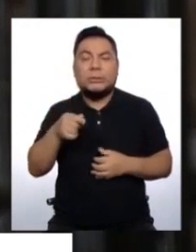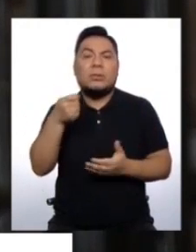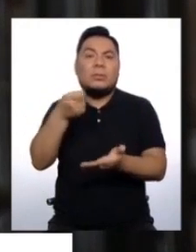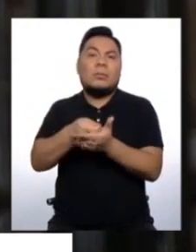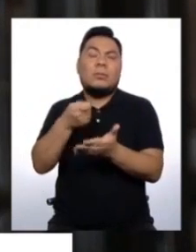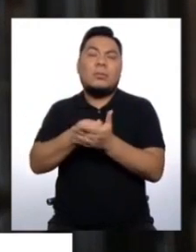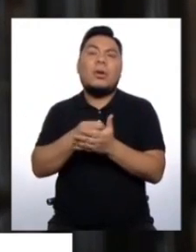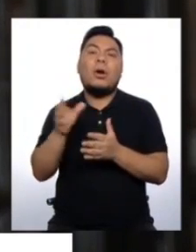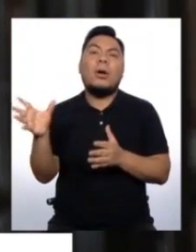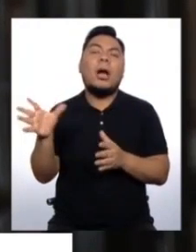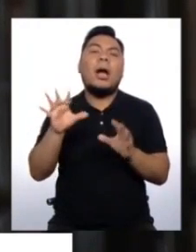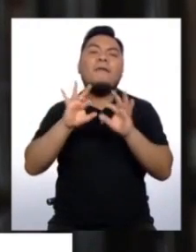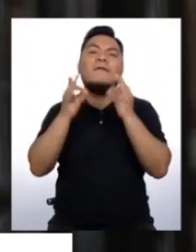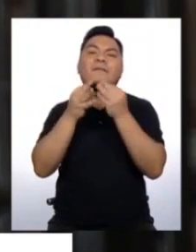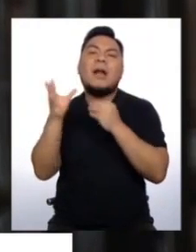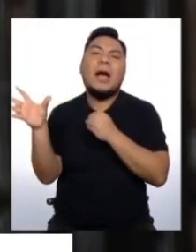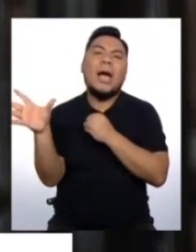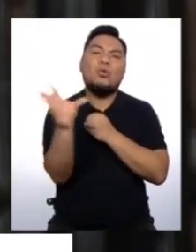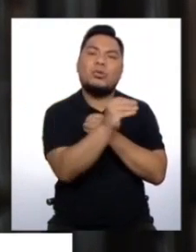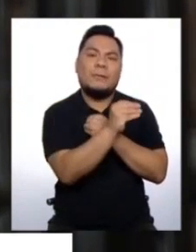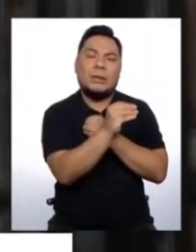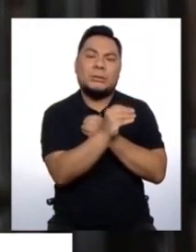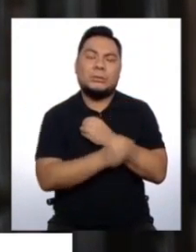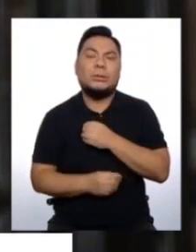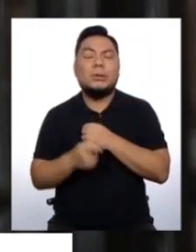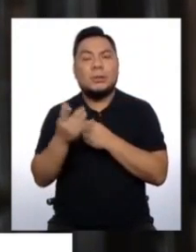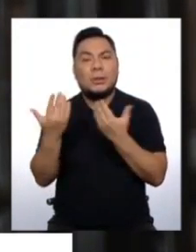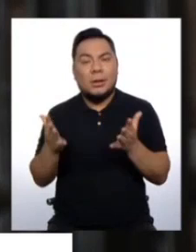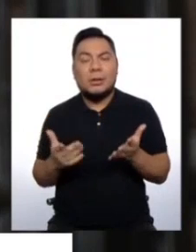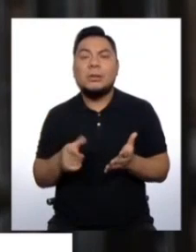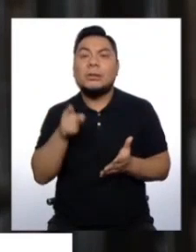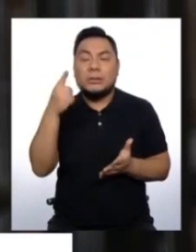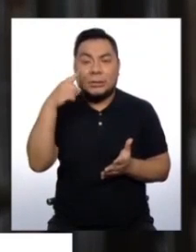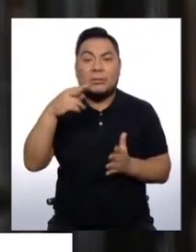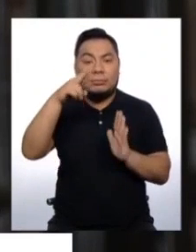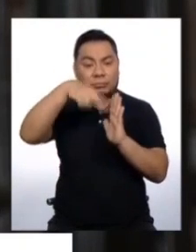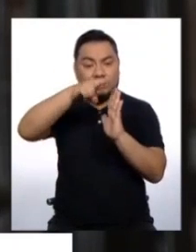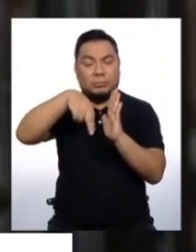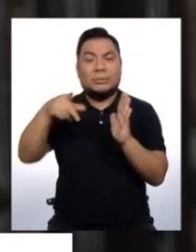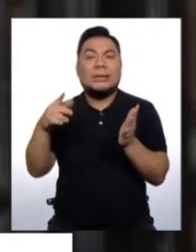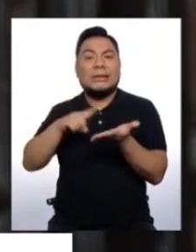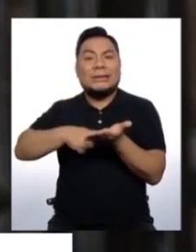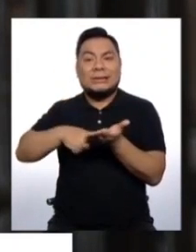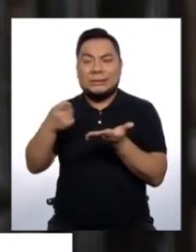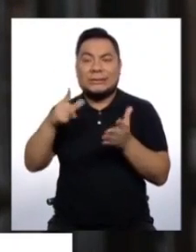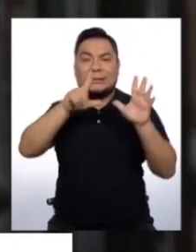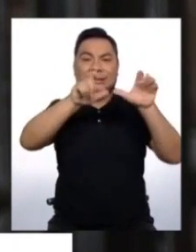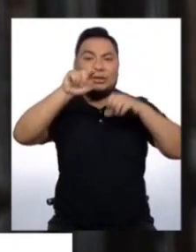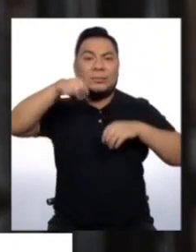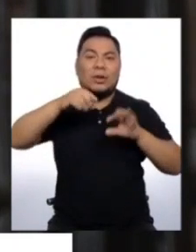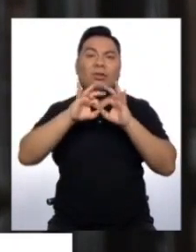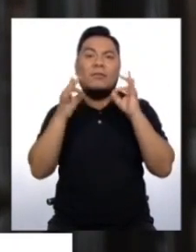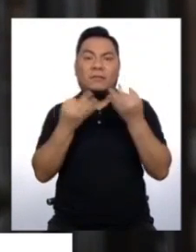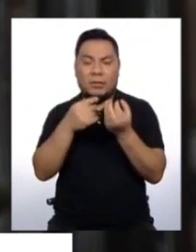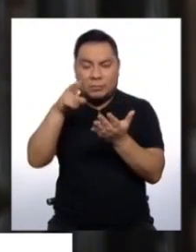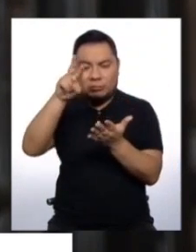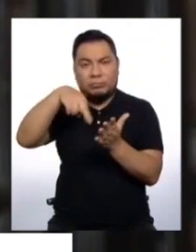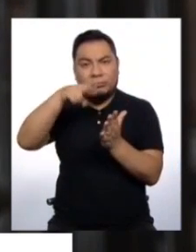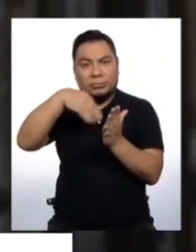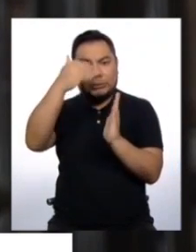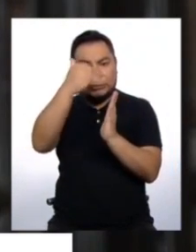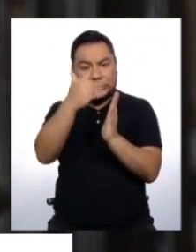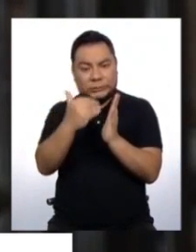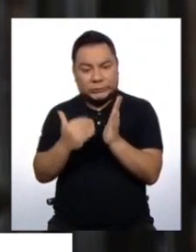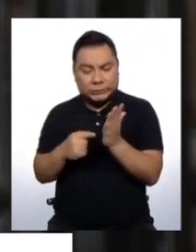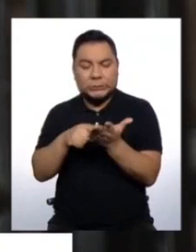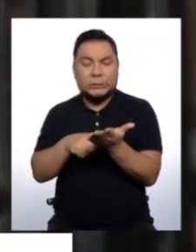bono universal. Se ha hecho una primera previsión en el registro de RENIEC para 700.000 hogares, pero entendemos perfectamente